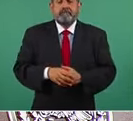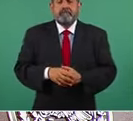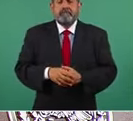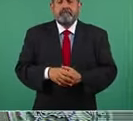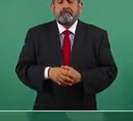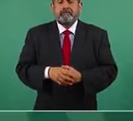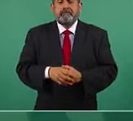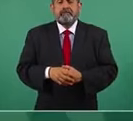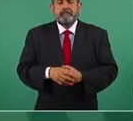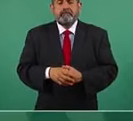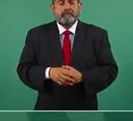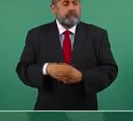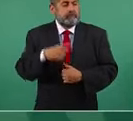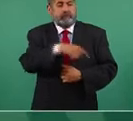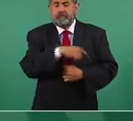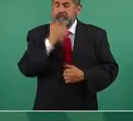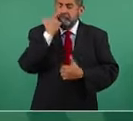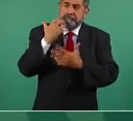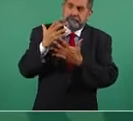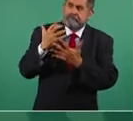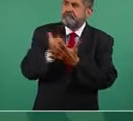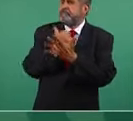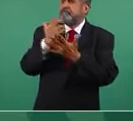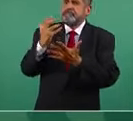el ganar